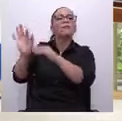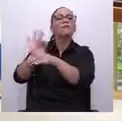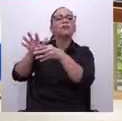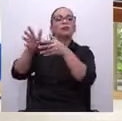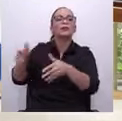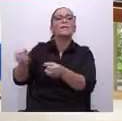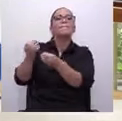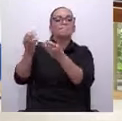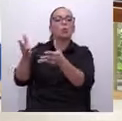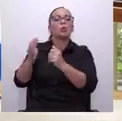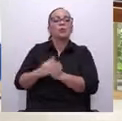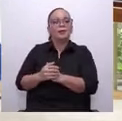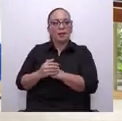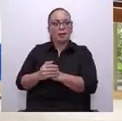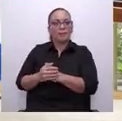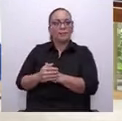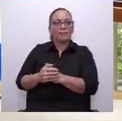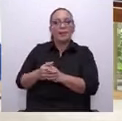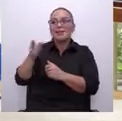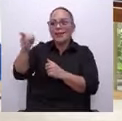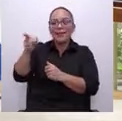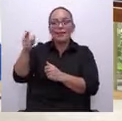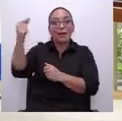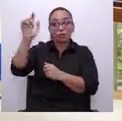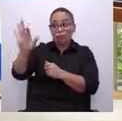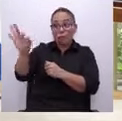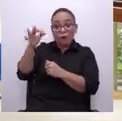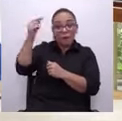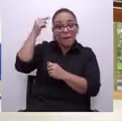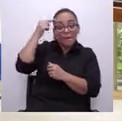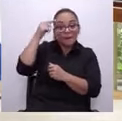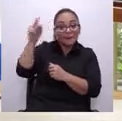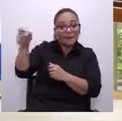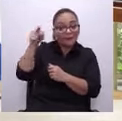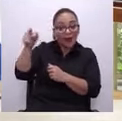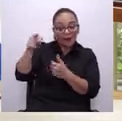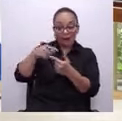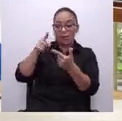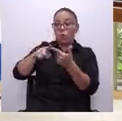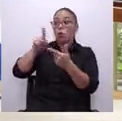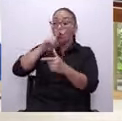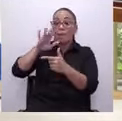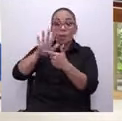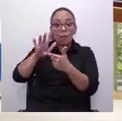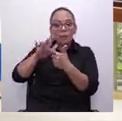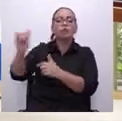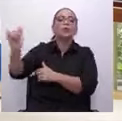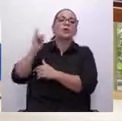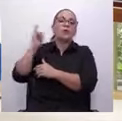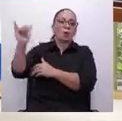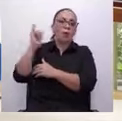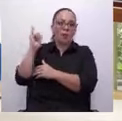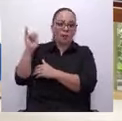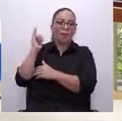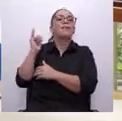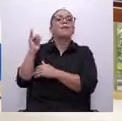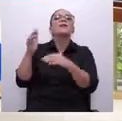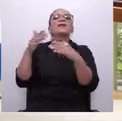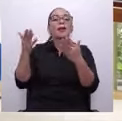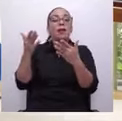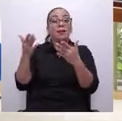que comparte el pensamiento, el compromiso de que la soberanía de Costa